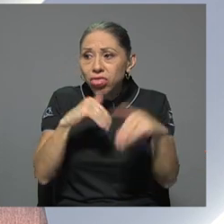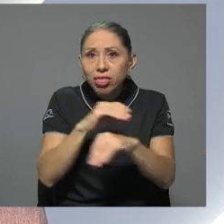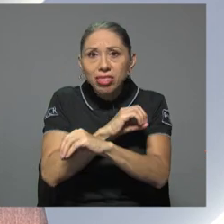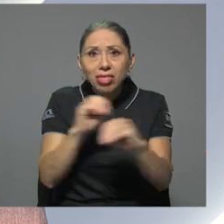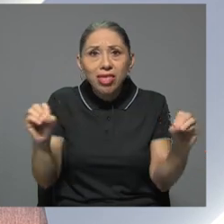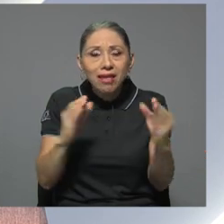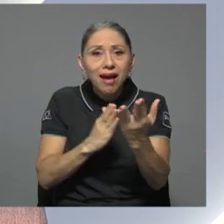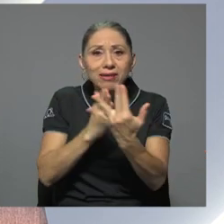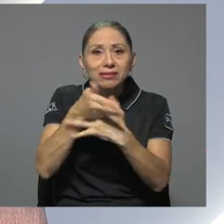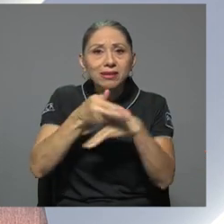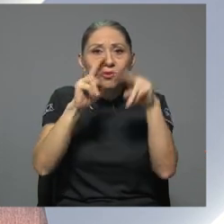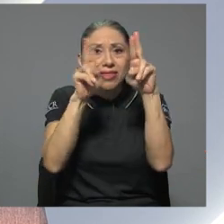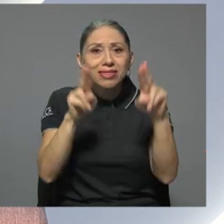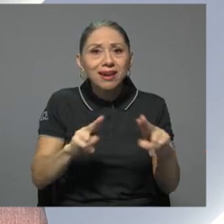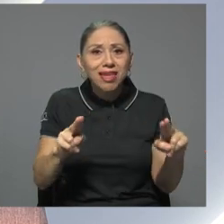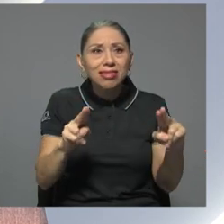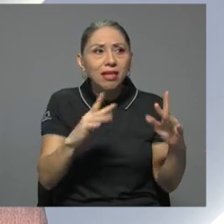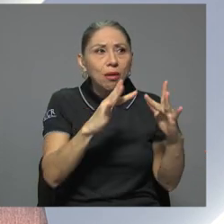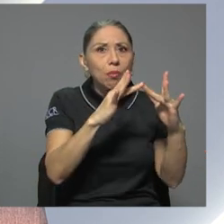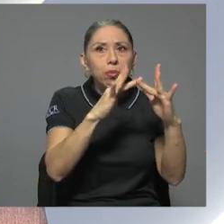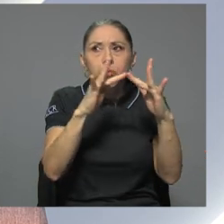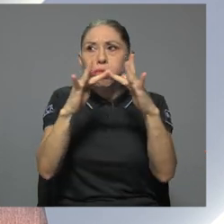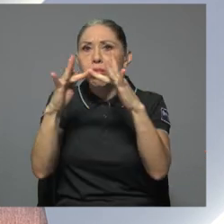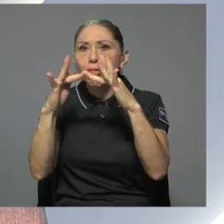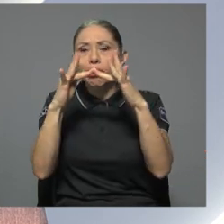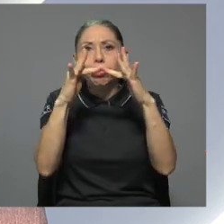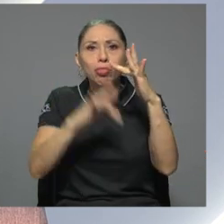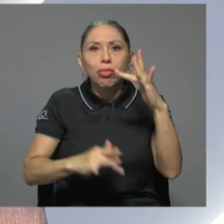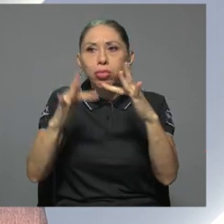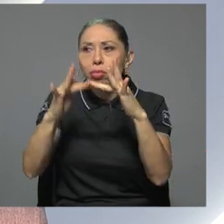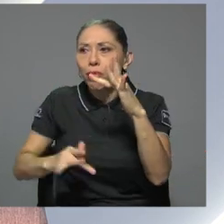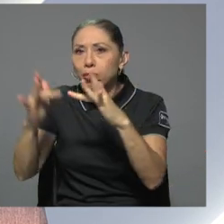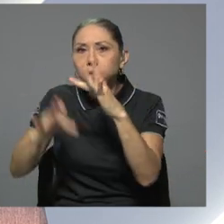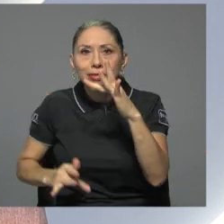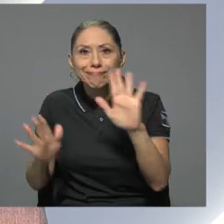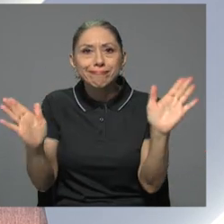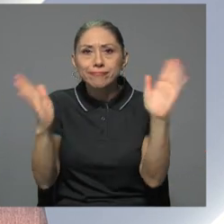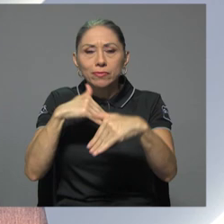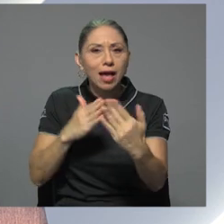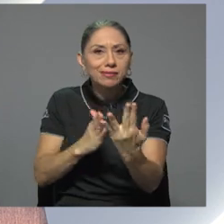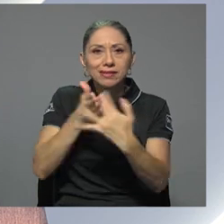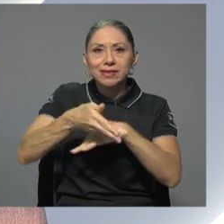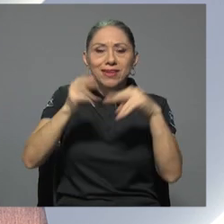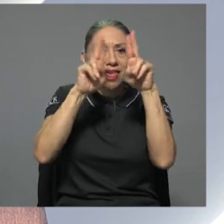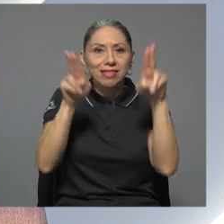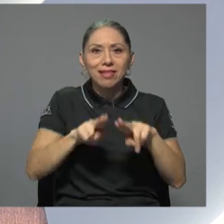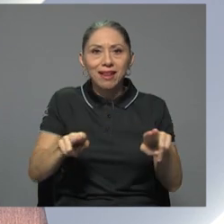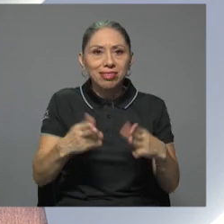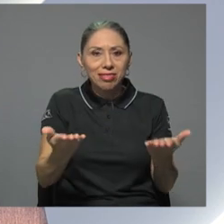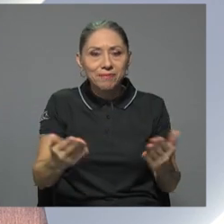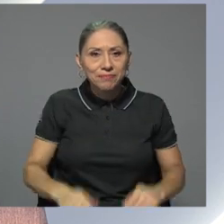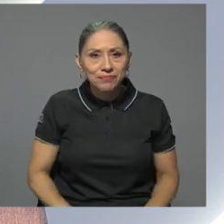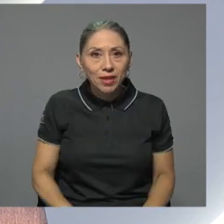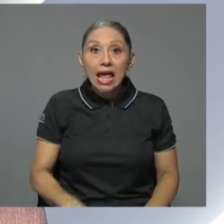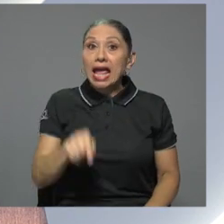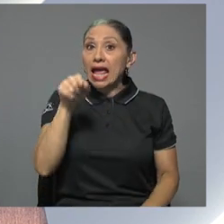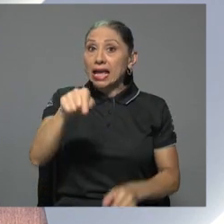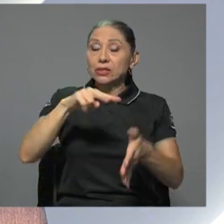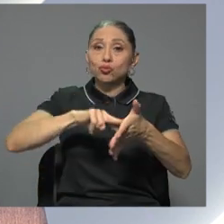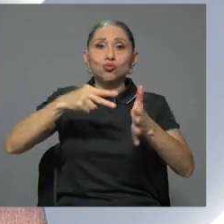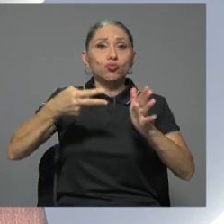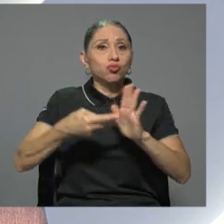no tienen ni conectividad y accesibilidad en internet a esta red bueno esto ha implicado